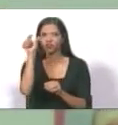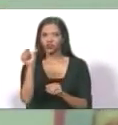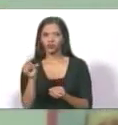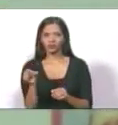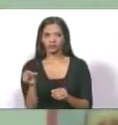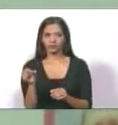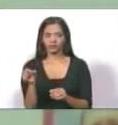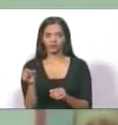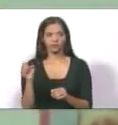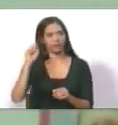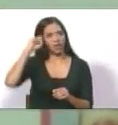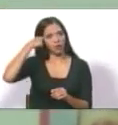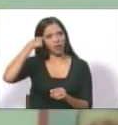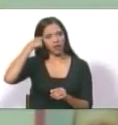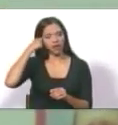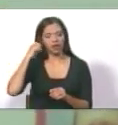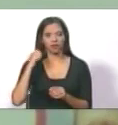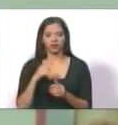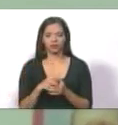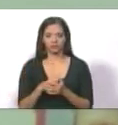¿Se acuerdan los de Oriente?